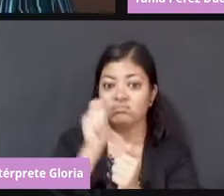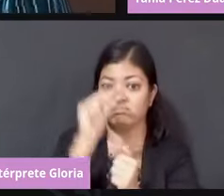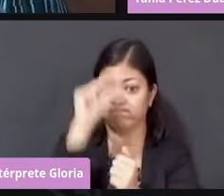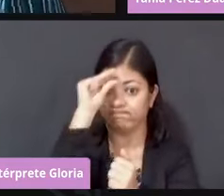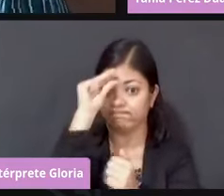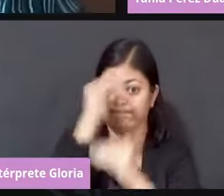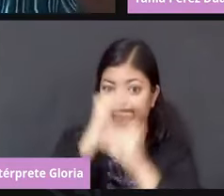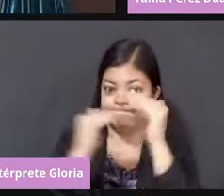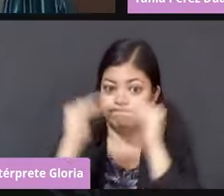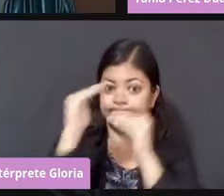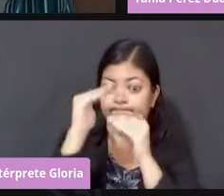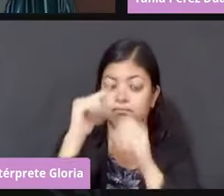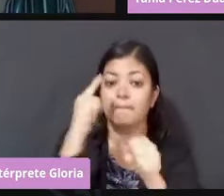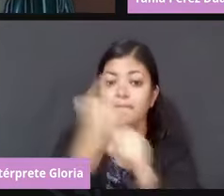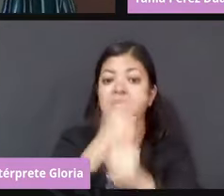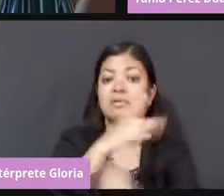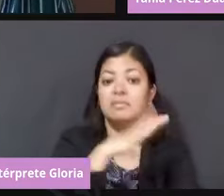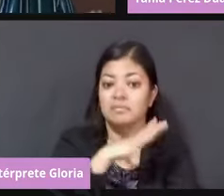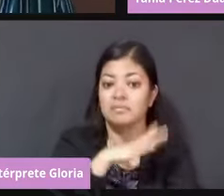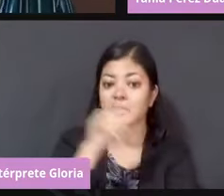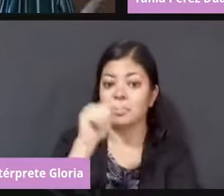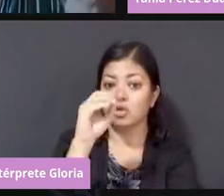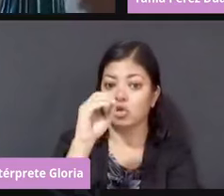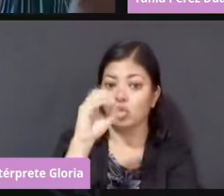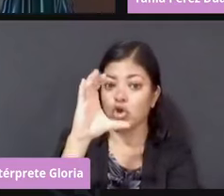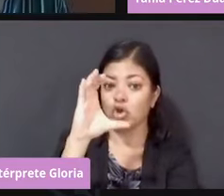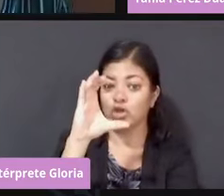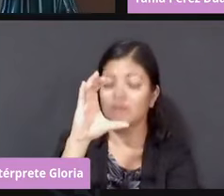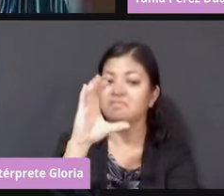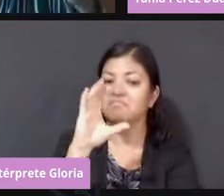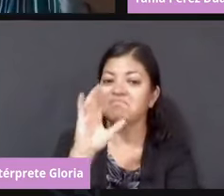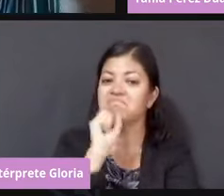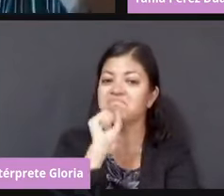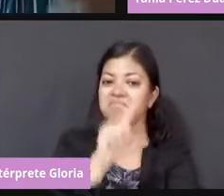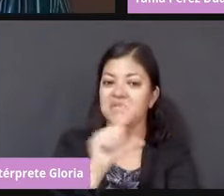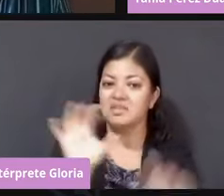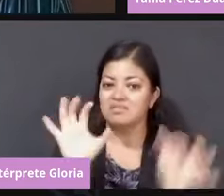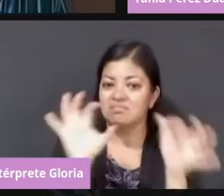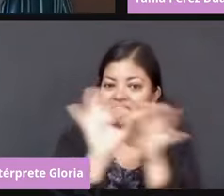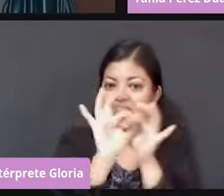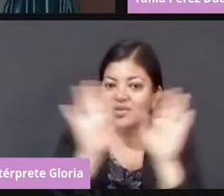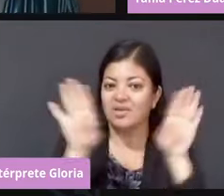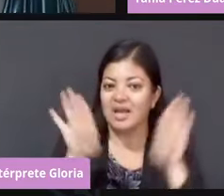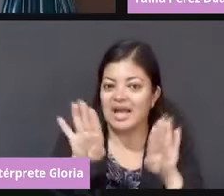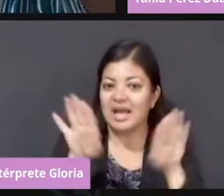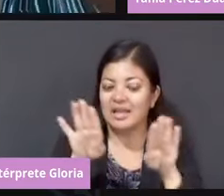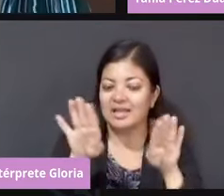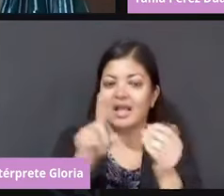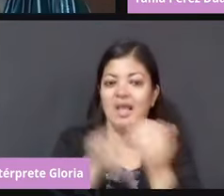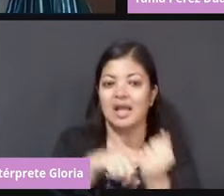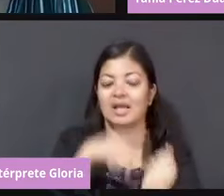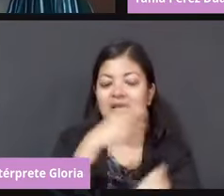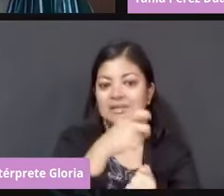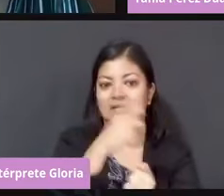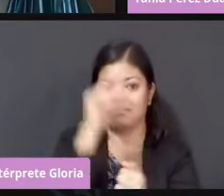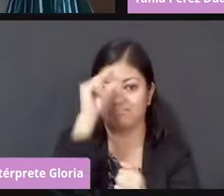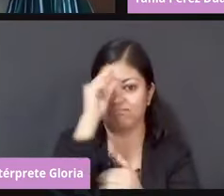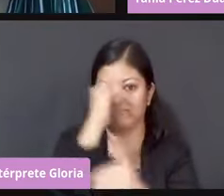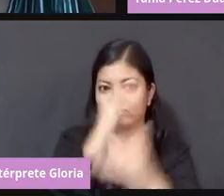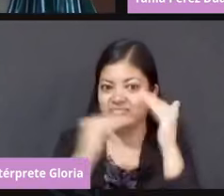y me lo han diagnosticado también con TOC, es característico, vaya, ¿no?, de las personas con sobredotación